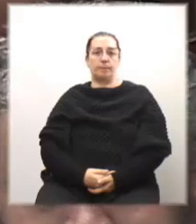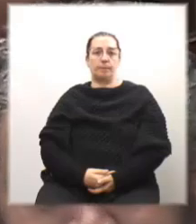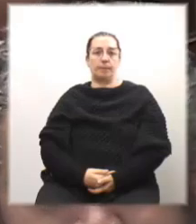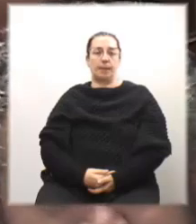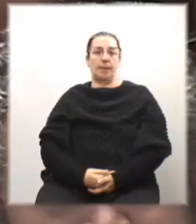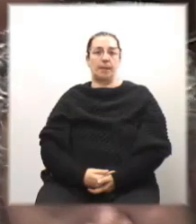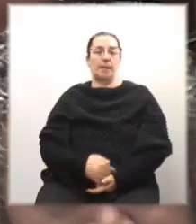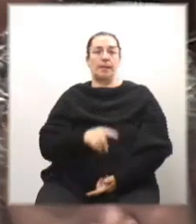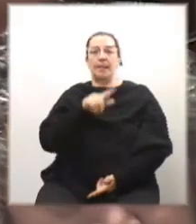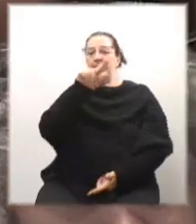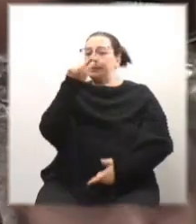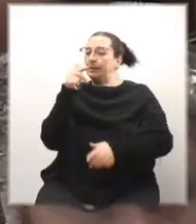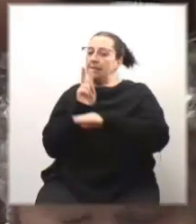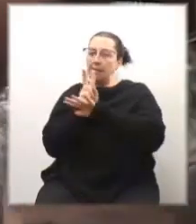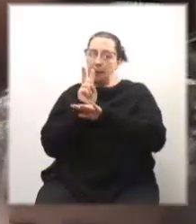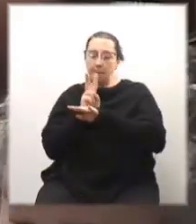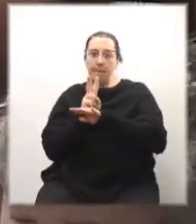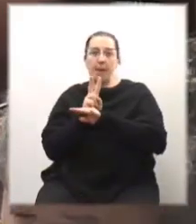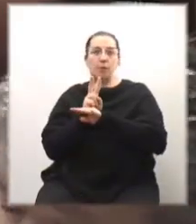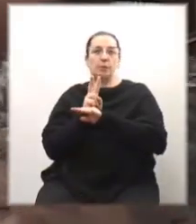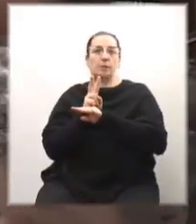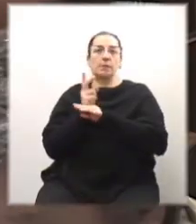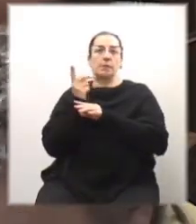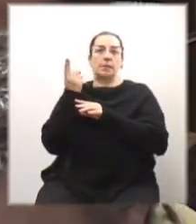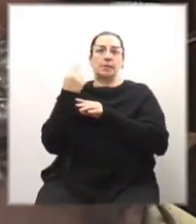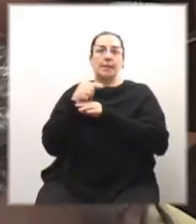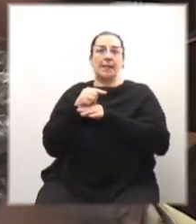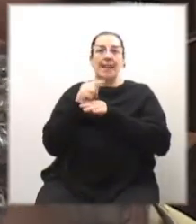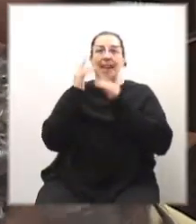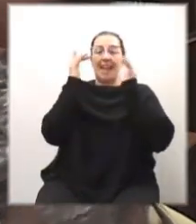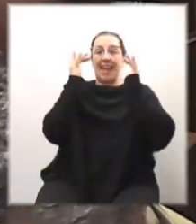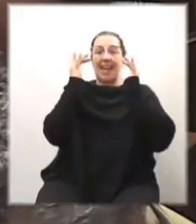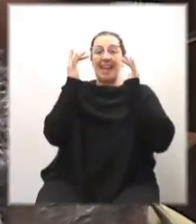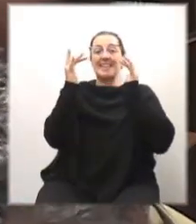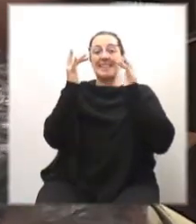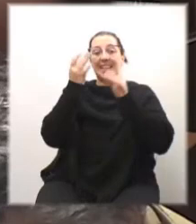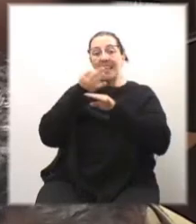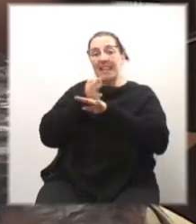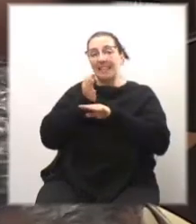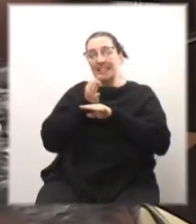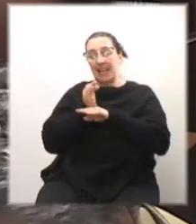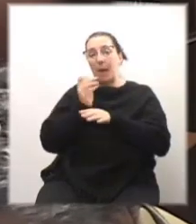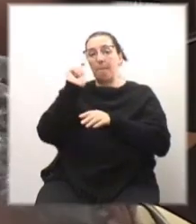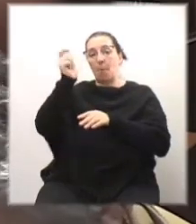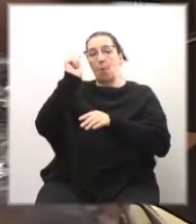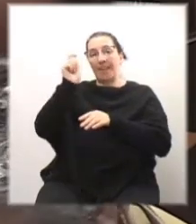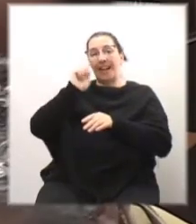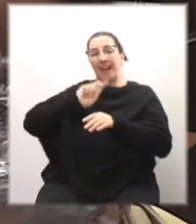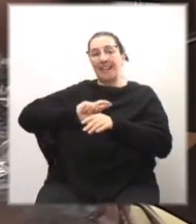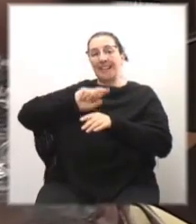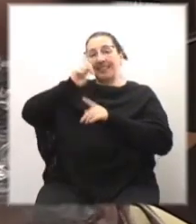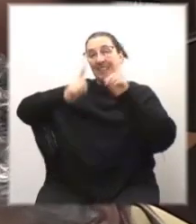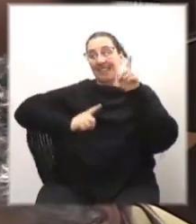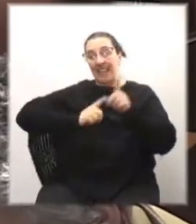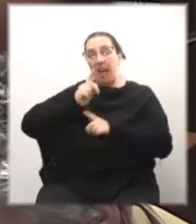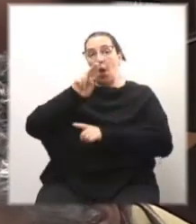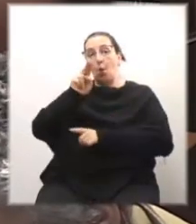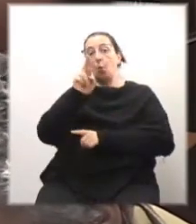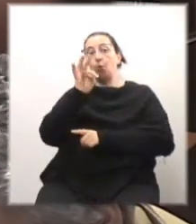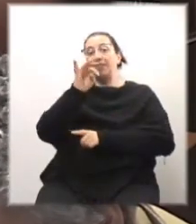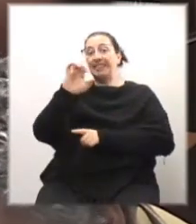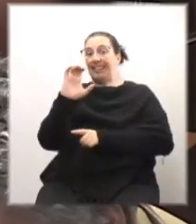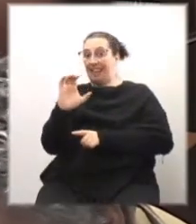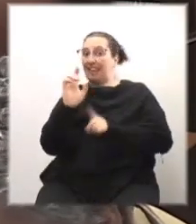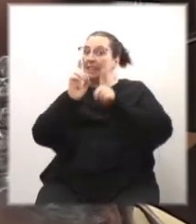El desamparo al que son sometidos tanto la enseñanza pública terciaria, la UTEC y la UDELAR, como el sistema de